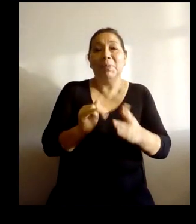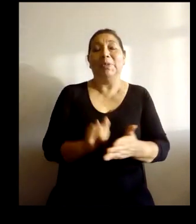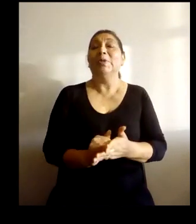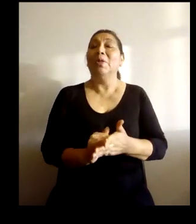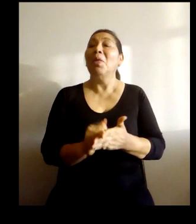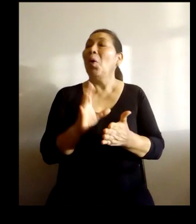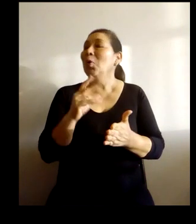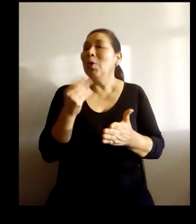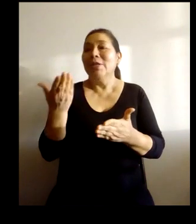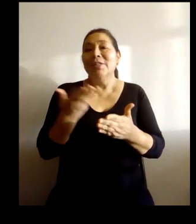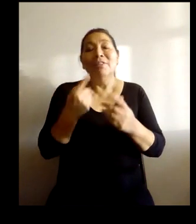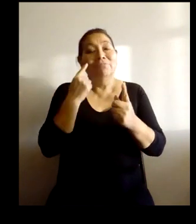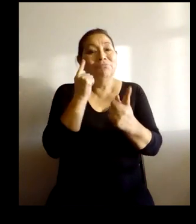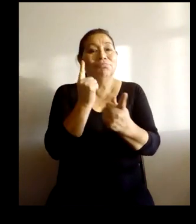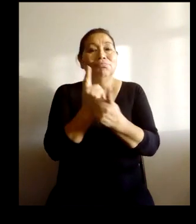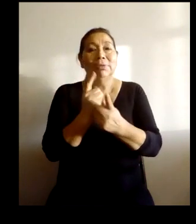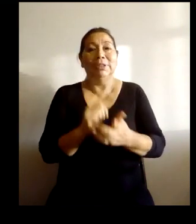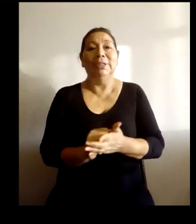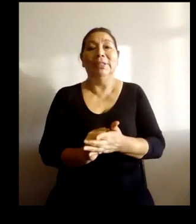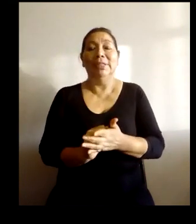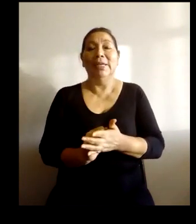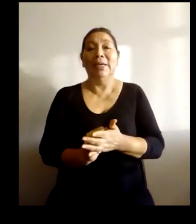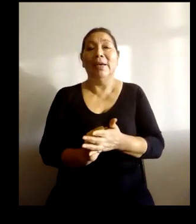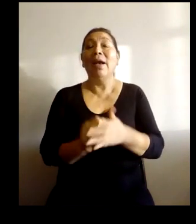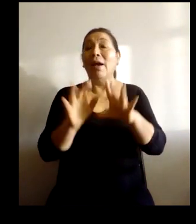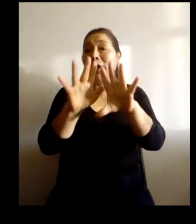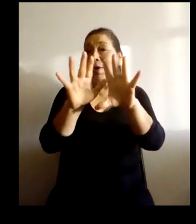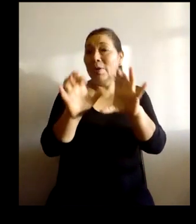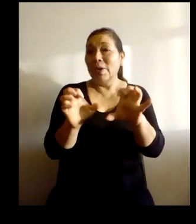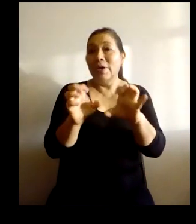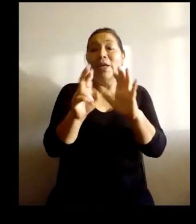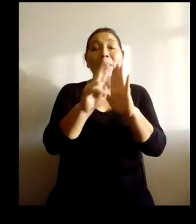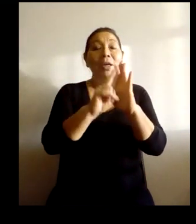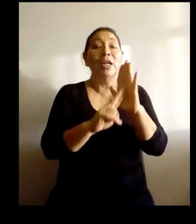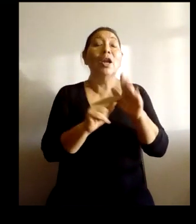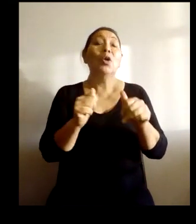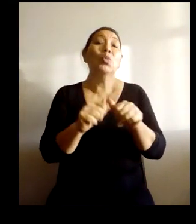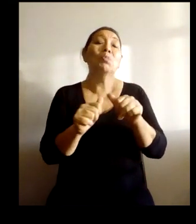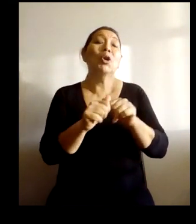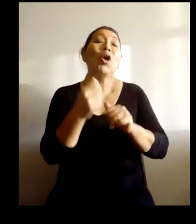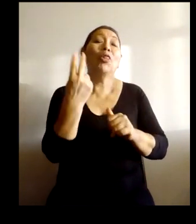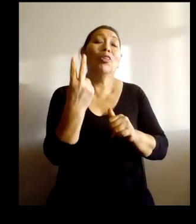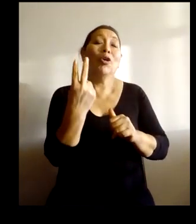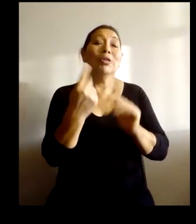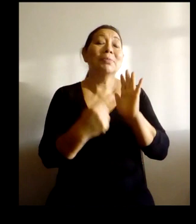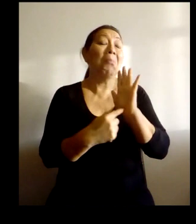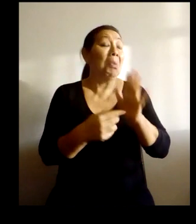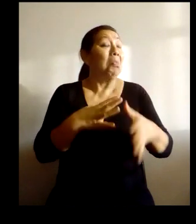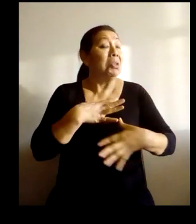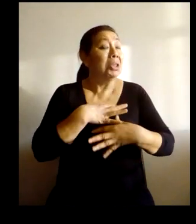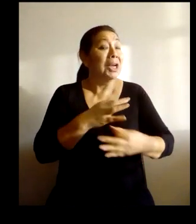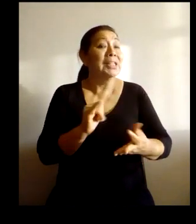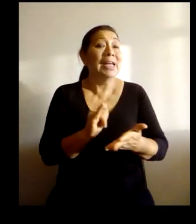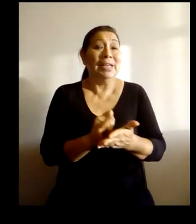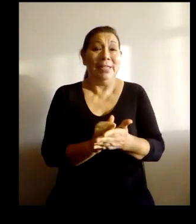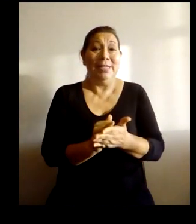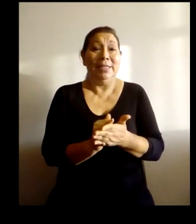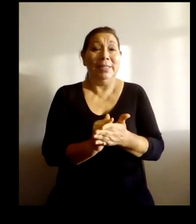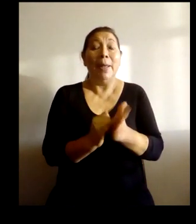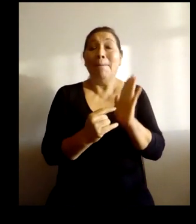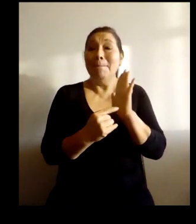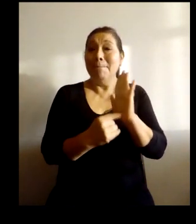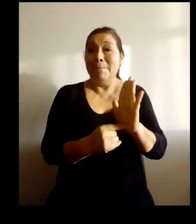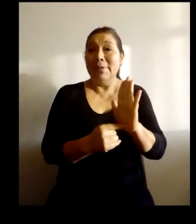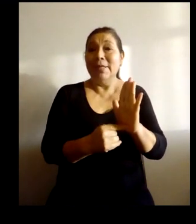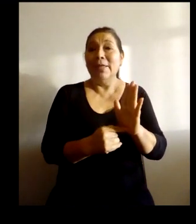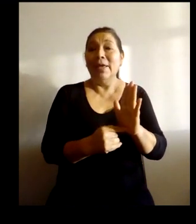resultados, obviamente no debe tenerse en cuenta. Es decir, es el valor probatorio de la regla 2. Pero también existe este precedente que me parece interesantísimo, que es